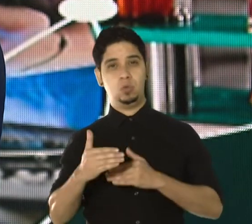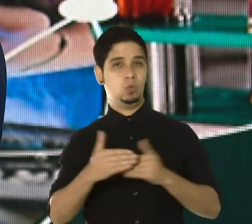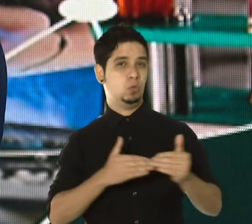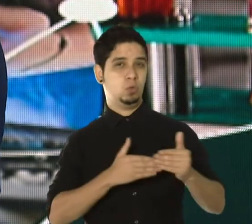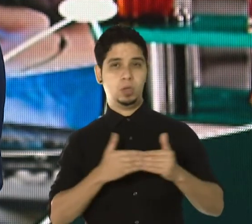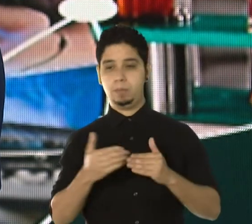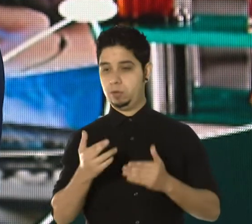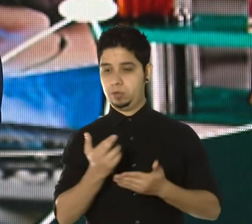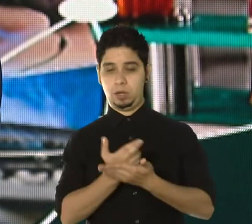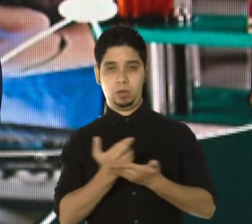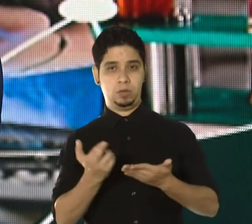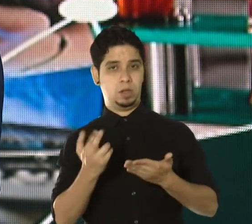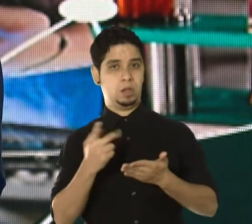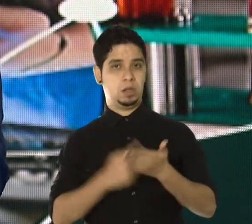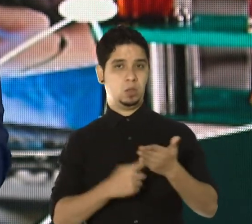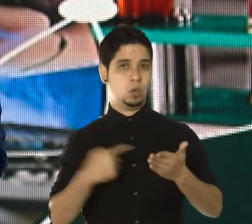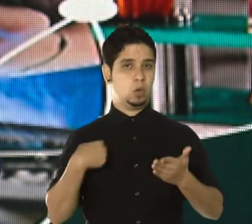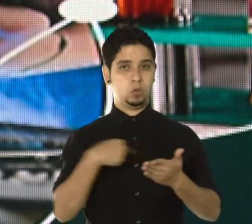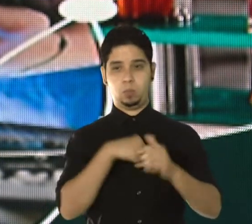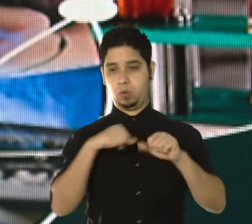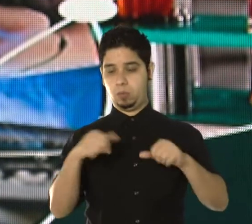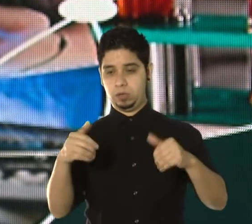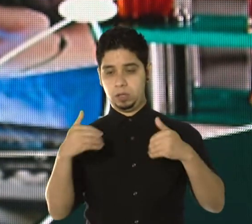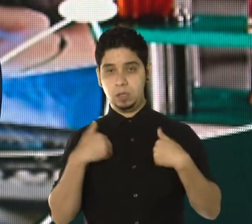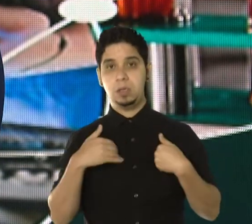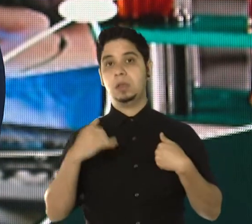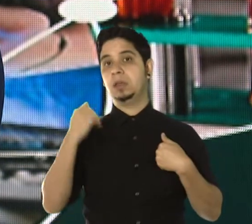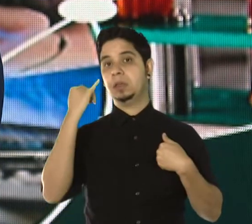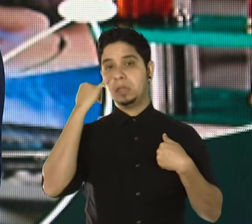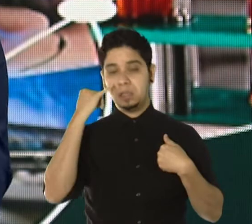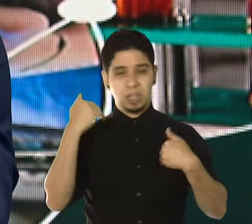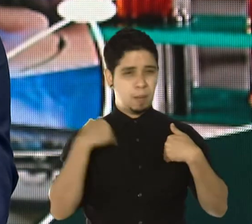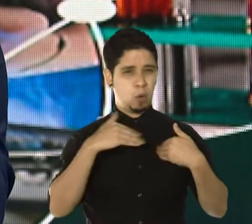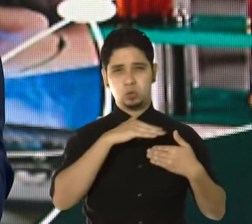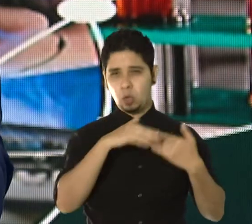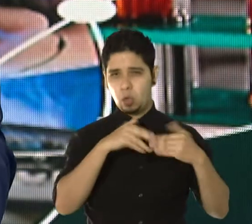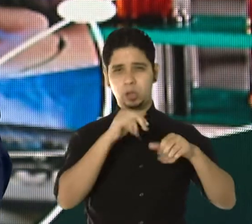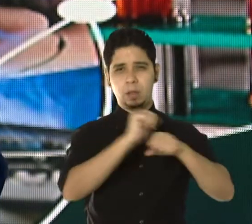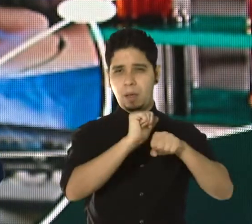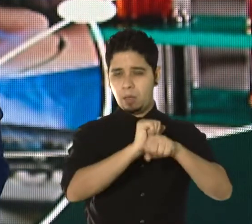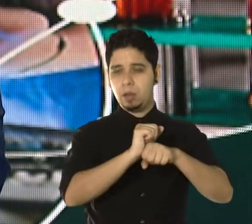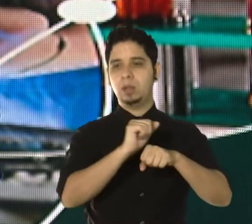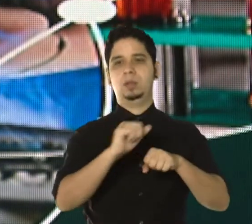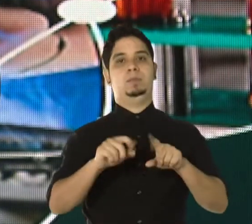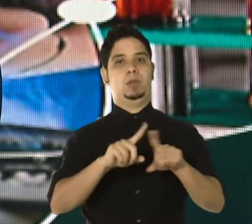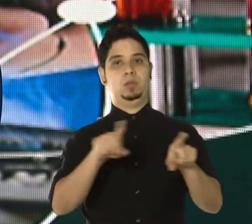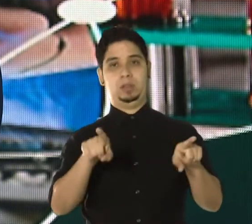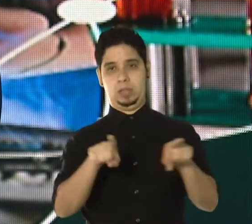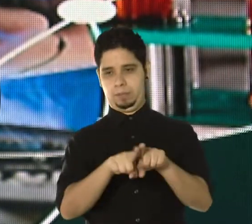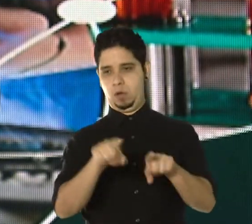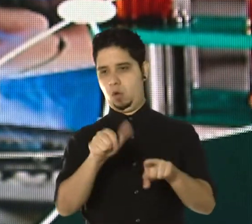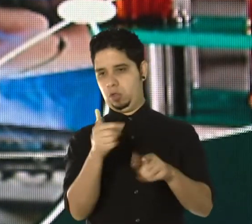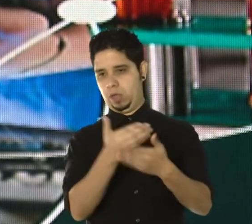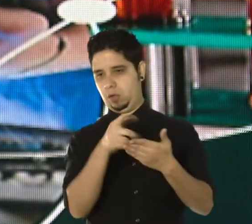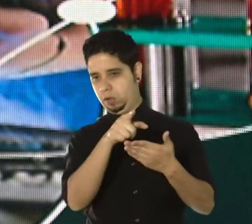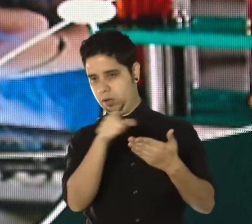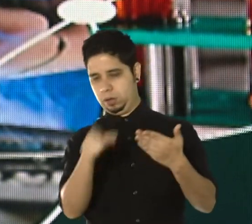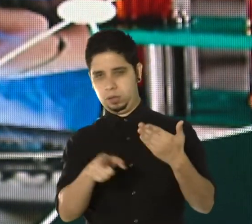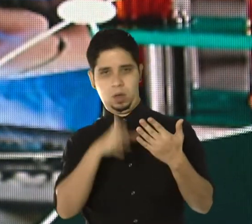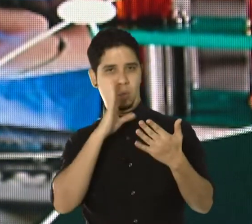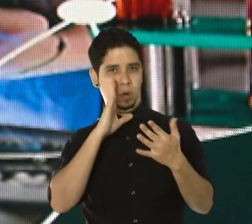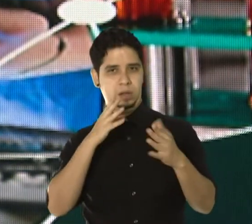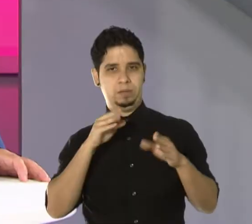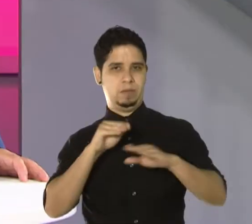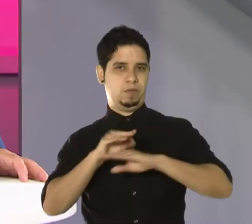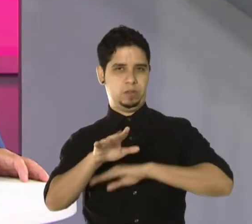los recursos que podamos tener, si los tenemos todos humanos o no, hay otros factores que van a incidir sobre esto. Ahora